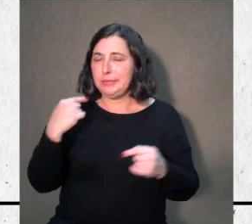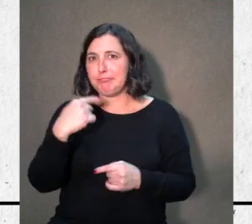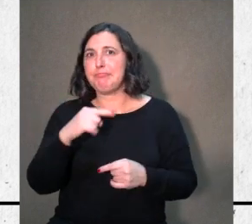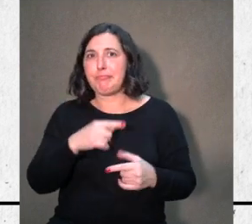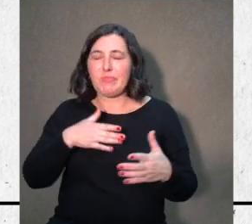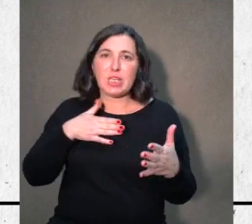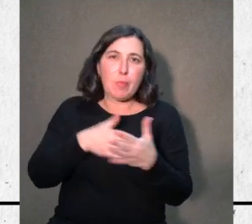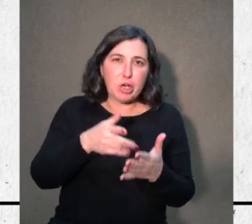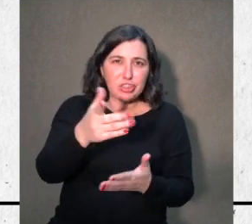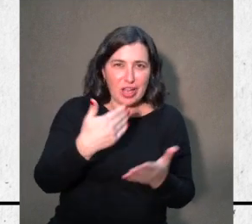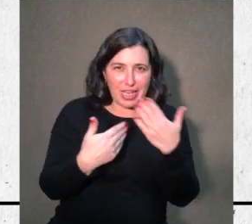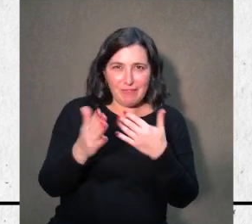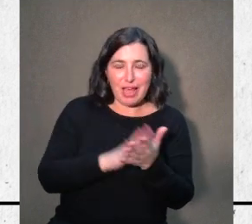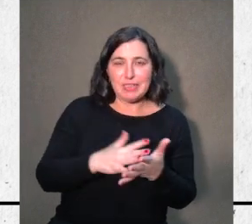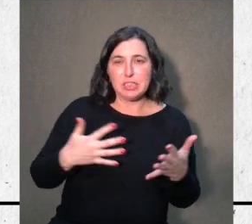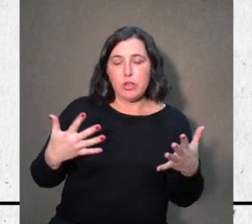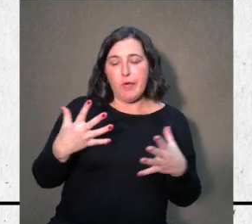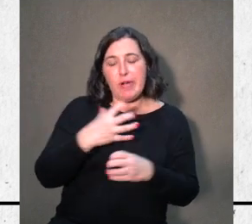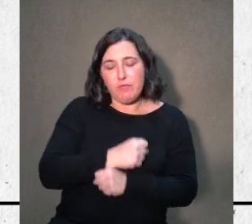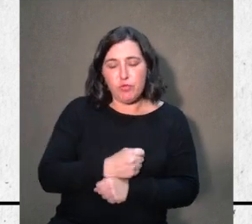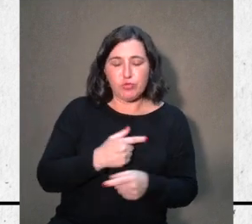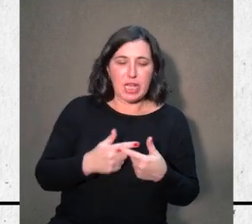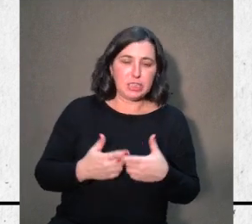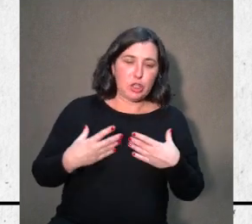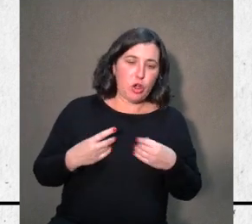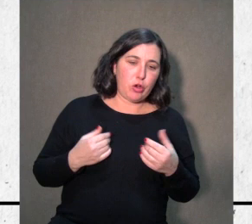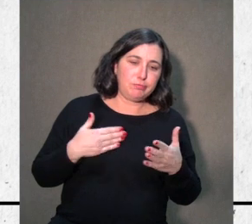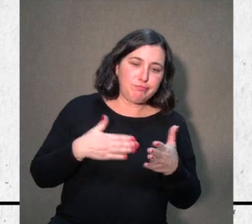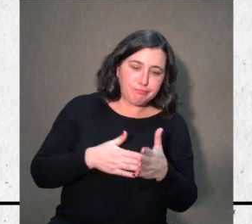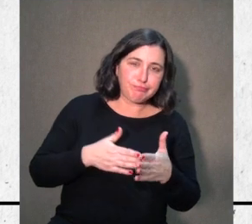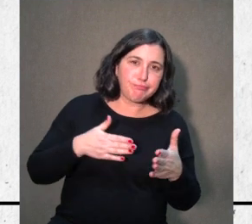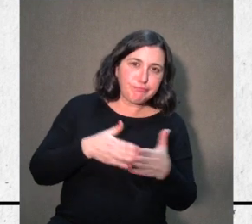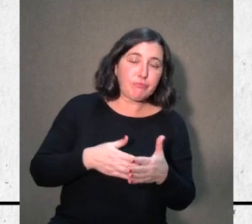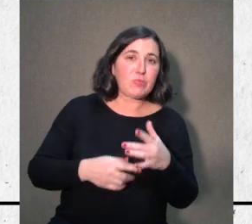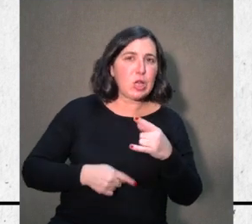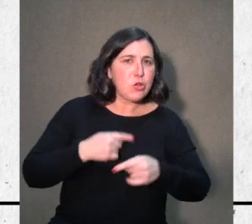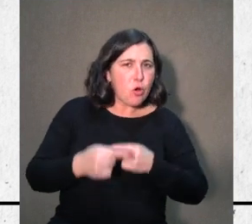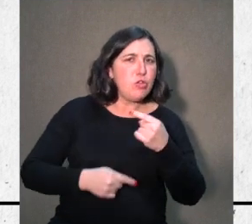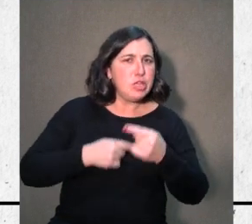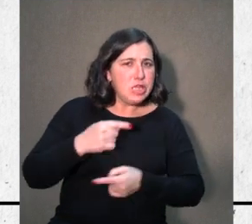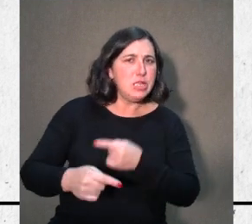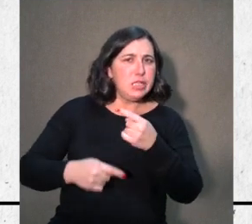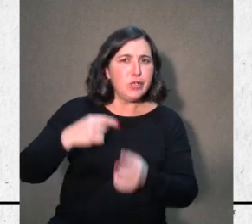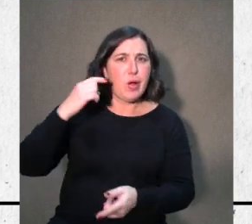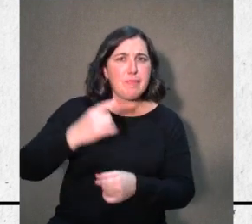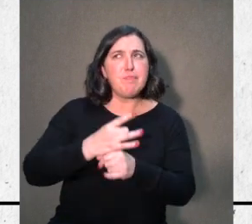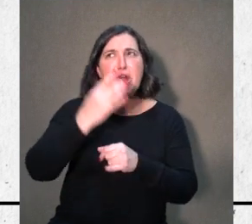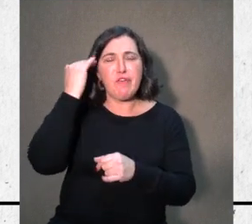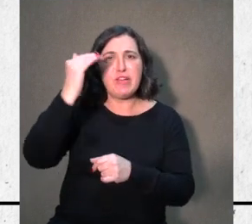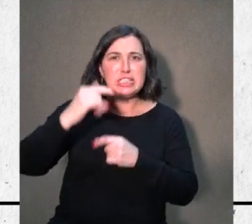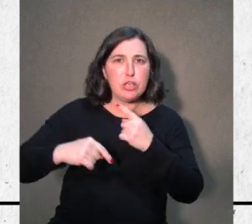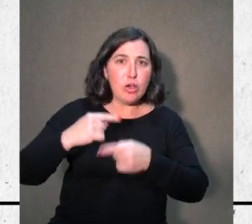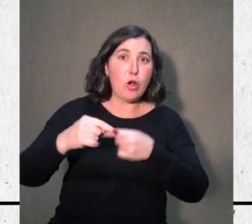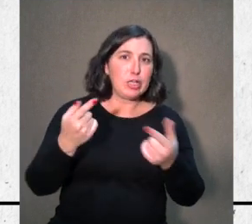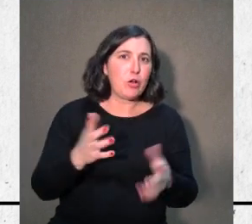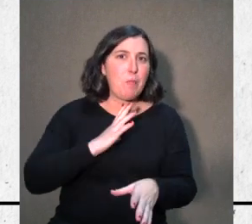decir, por esto que hablabas de la frustración o de enfrentarnos a dificultades y de sostener la profesión, parecería que es como una segunda